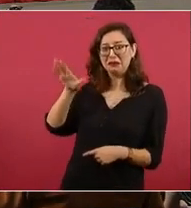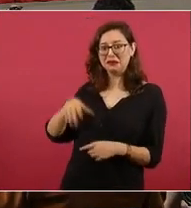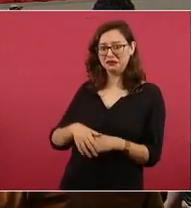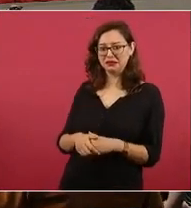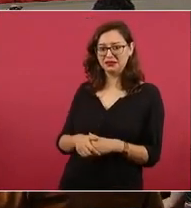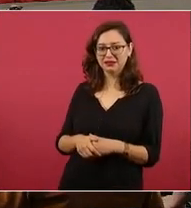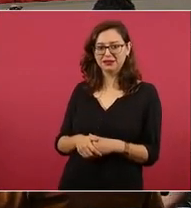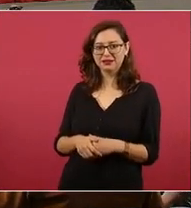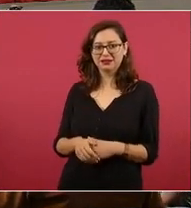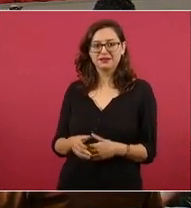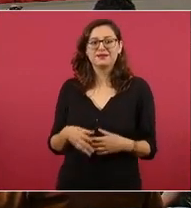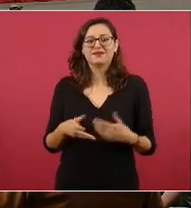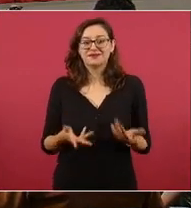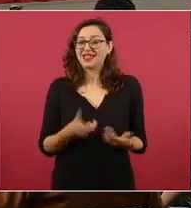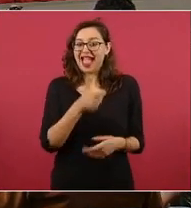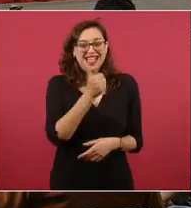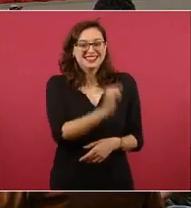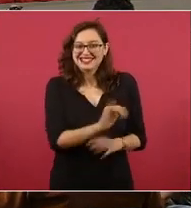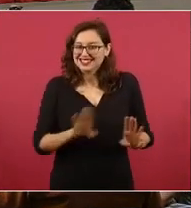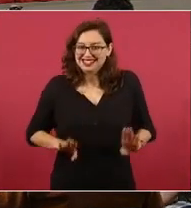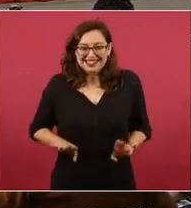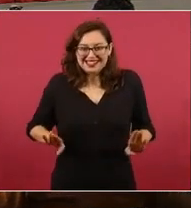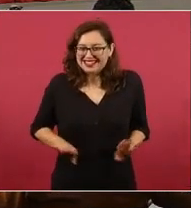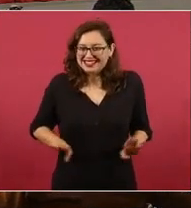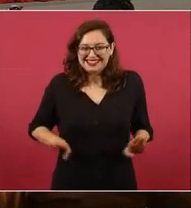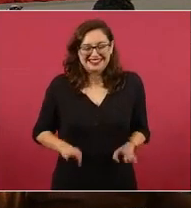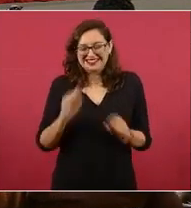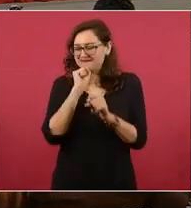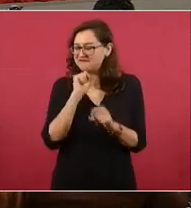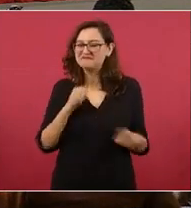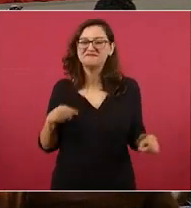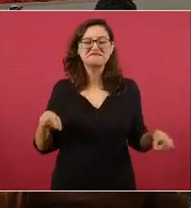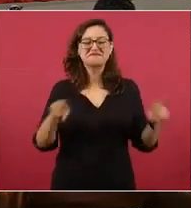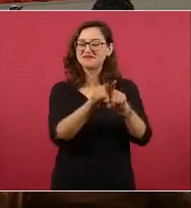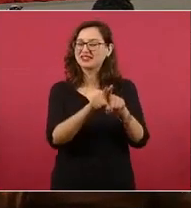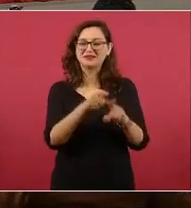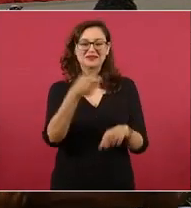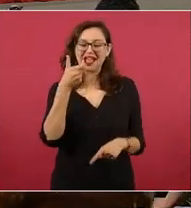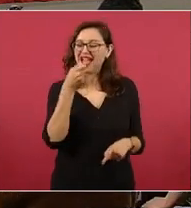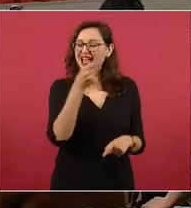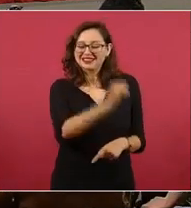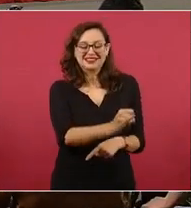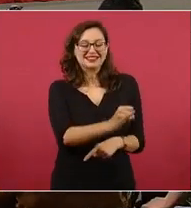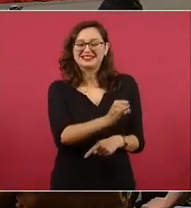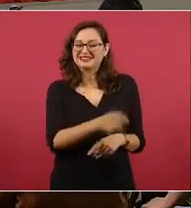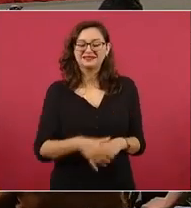porque también esa es otra característica de los conservadores.